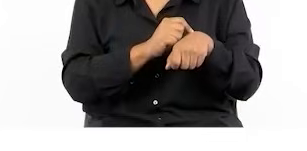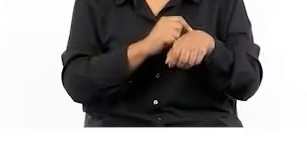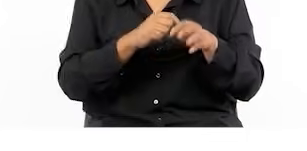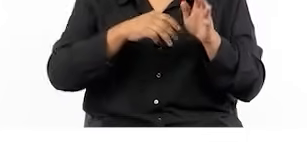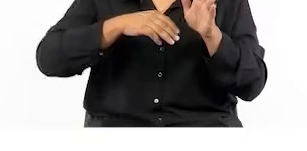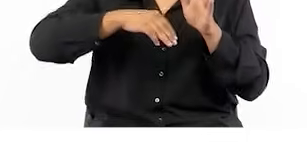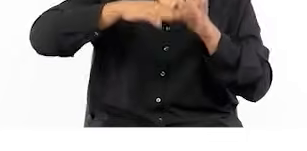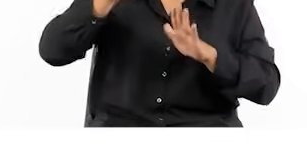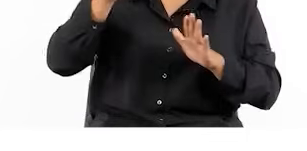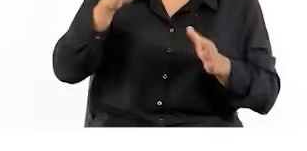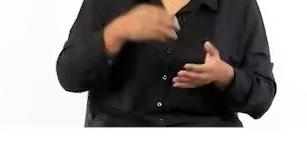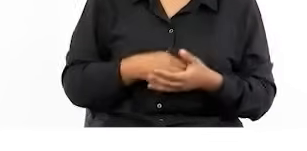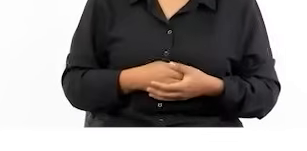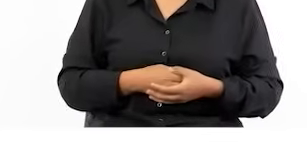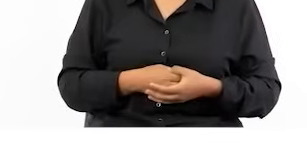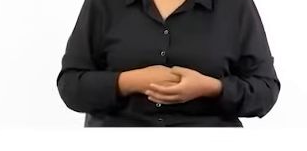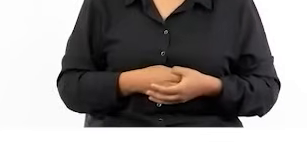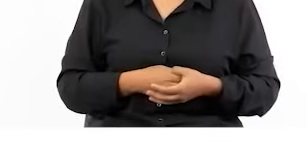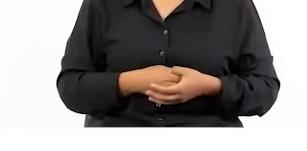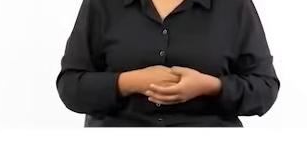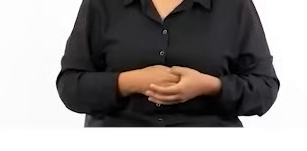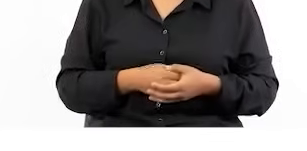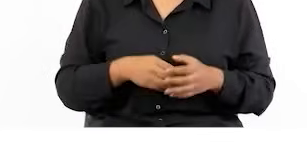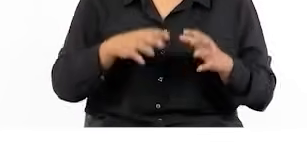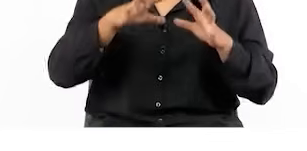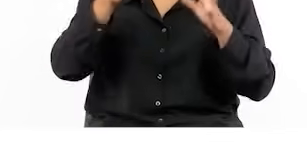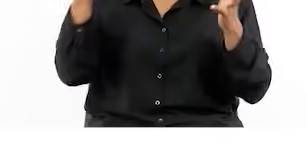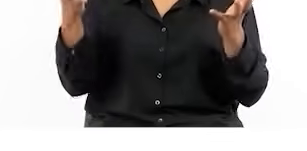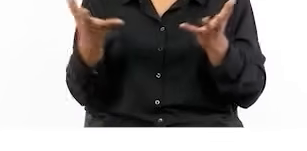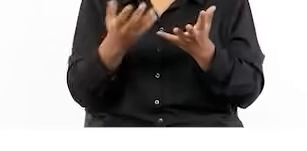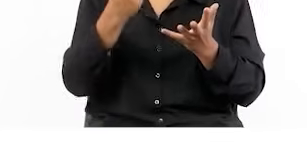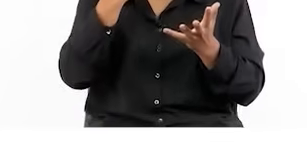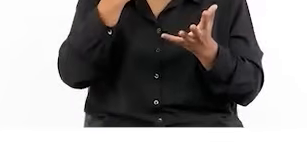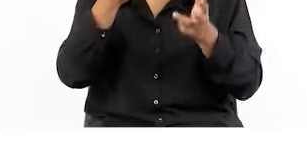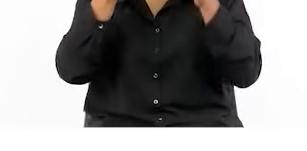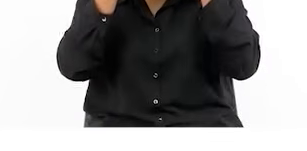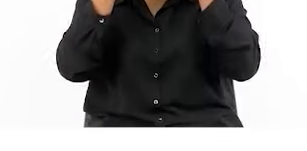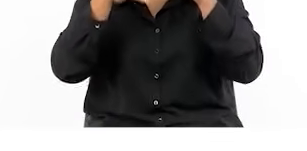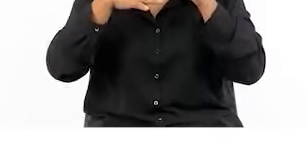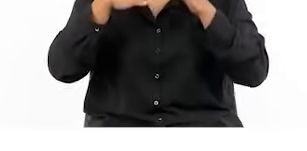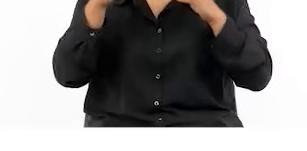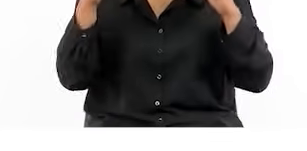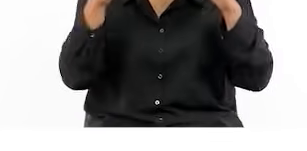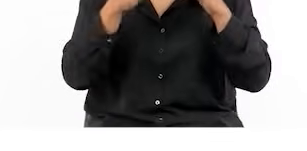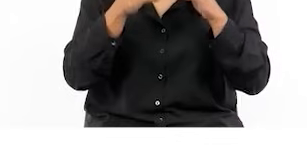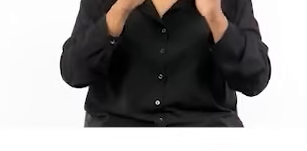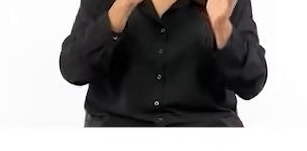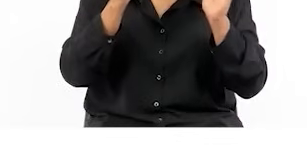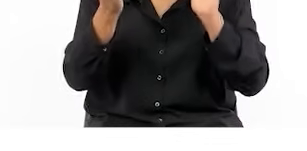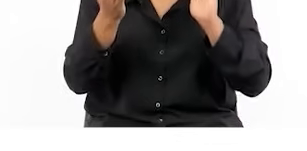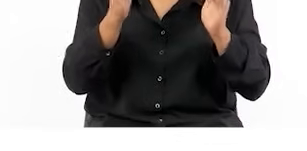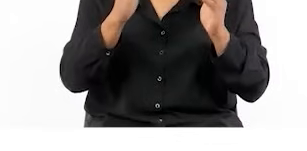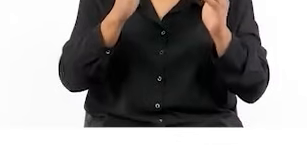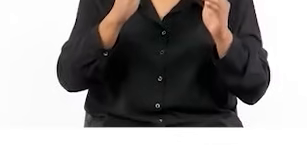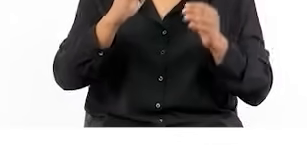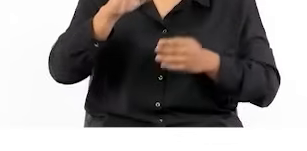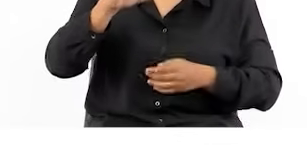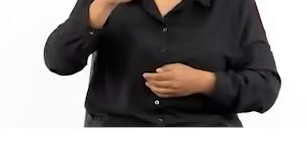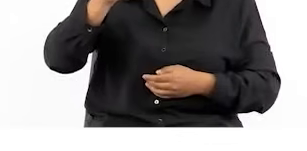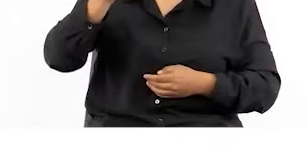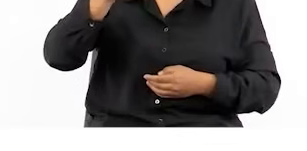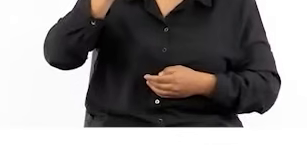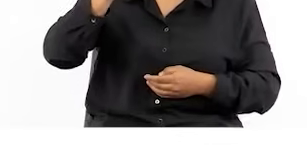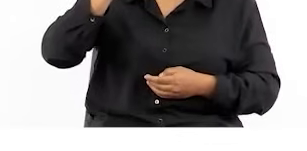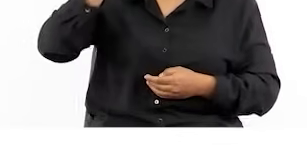la duración de los eclipses lunares puede ser mayor y las regiones en donde se observan también son